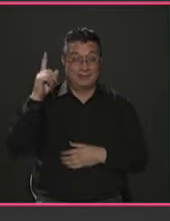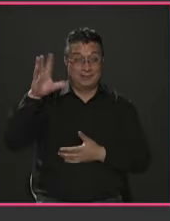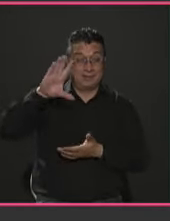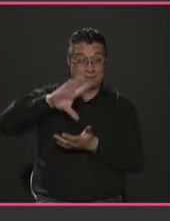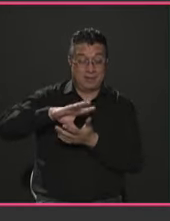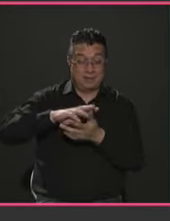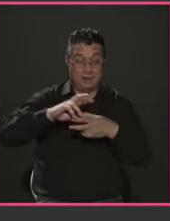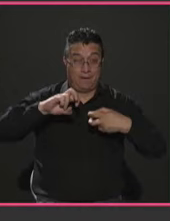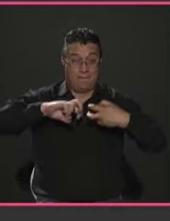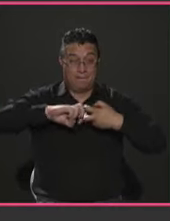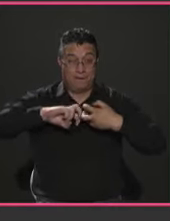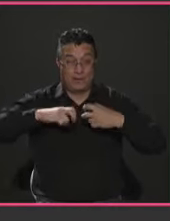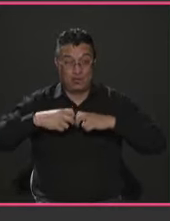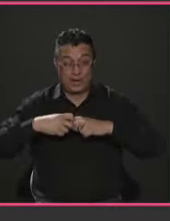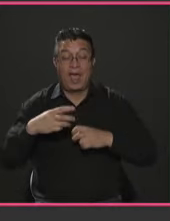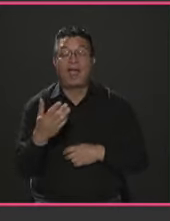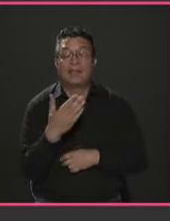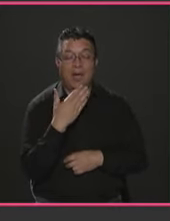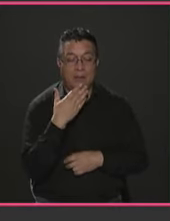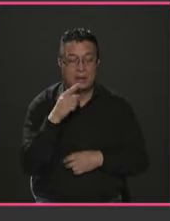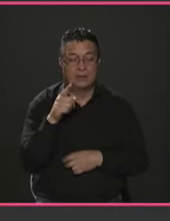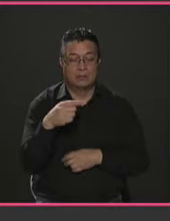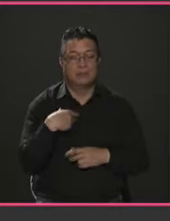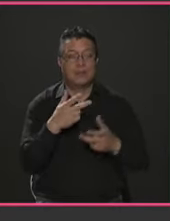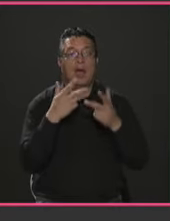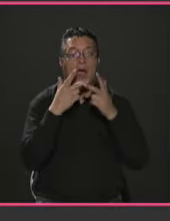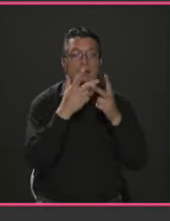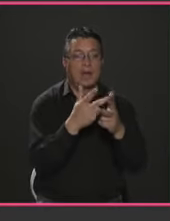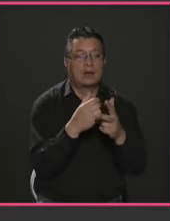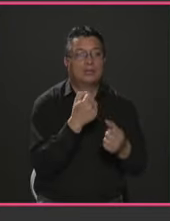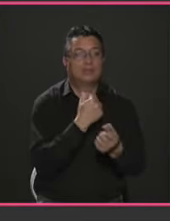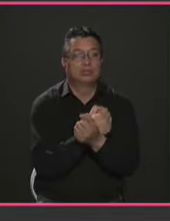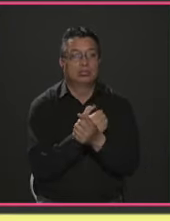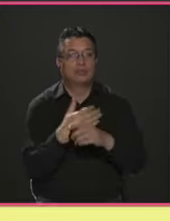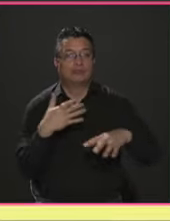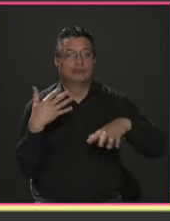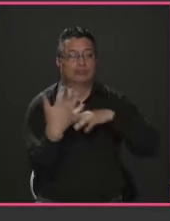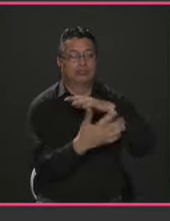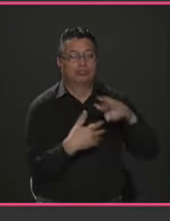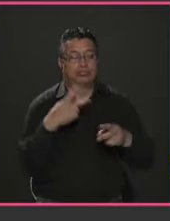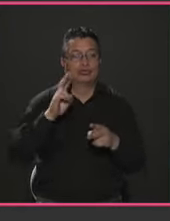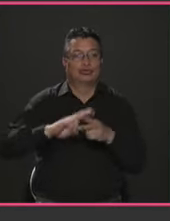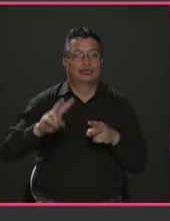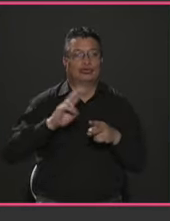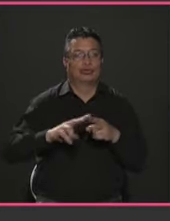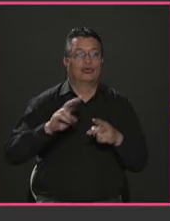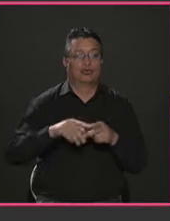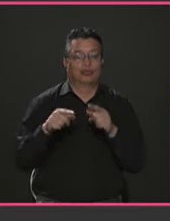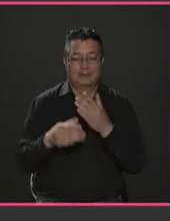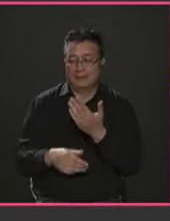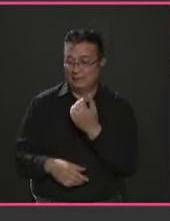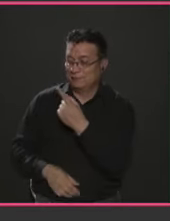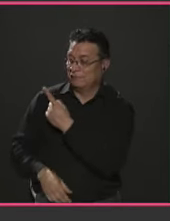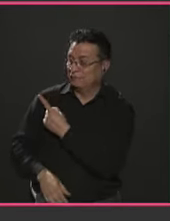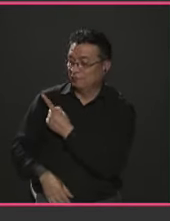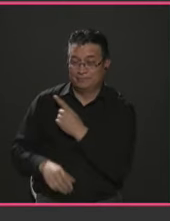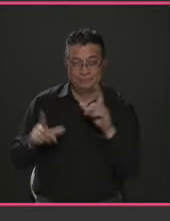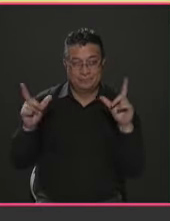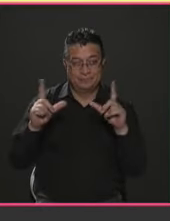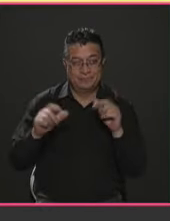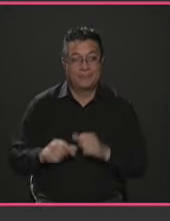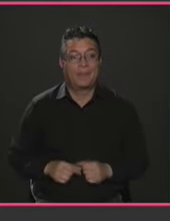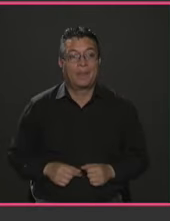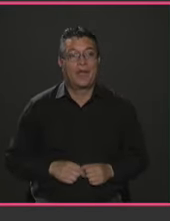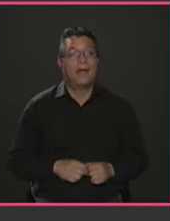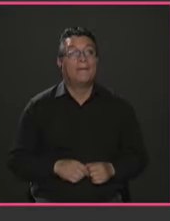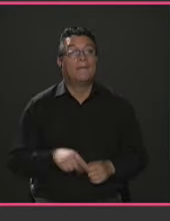con que est trabajadores fueron atacar a las agencias de policía y tuvieron que resolver esta situación